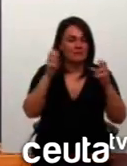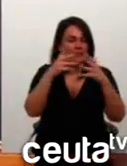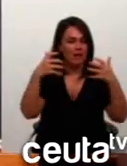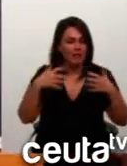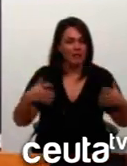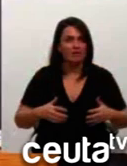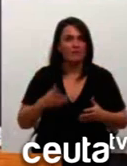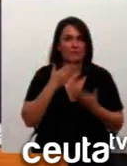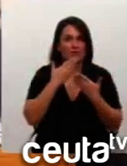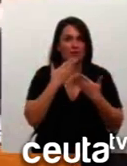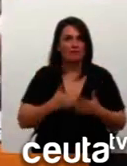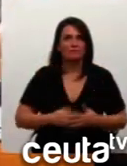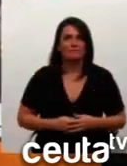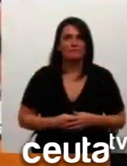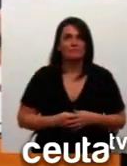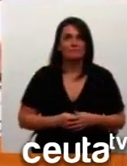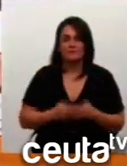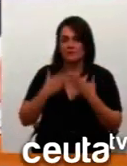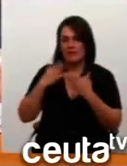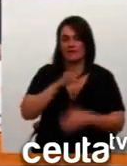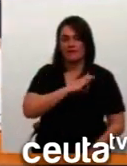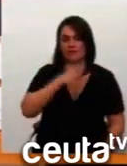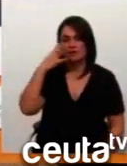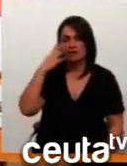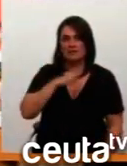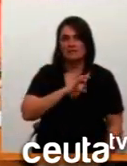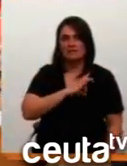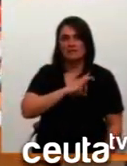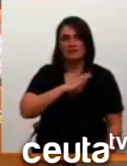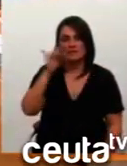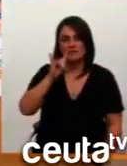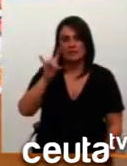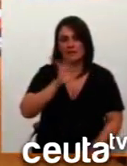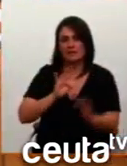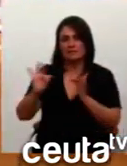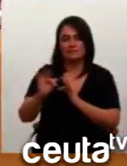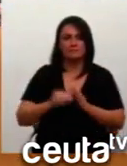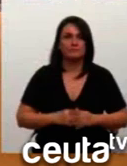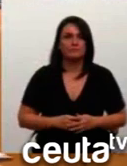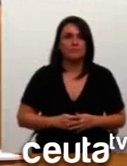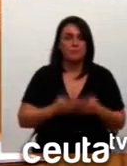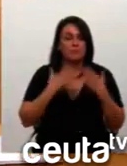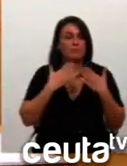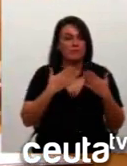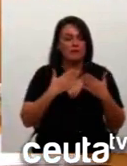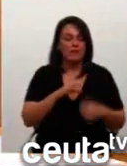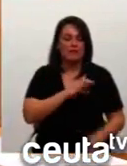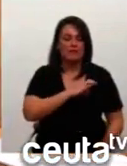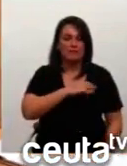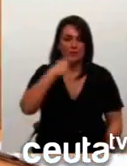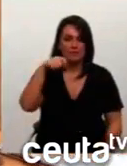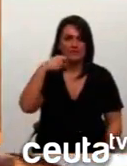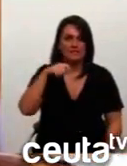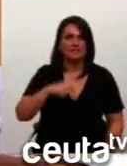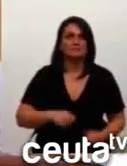gracias. Gracias, señora Méz. Señora Chandiramani, tiene usted la palabra. Gracias, señor presidente. Pues